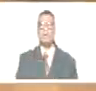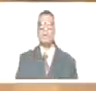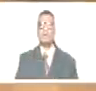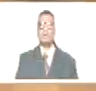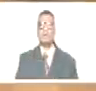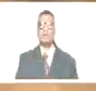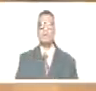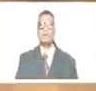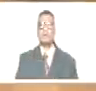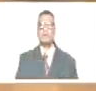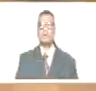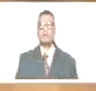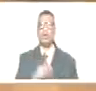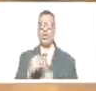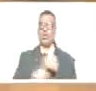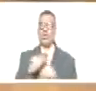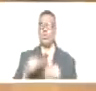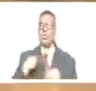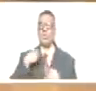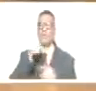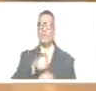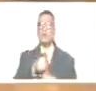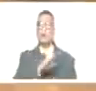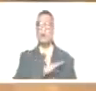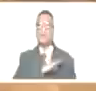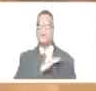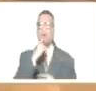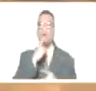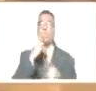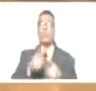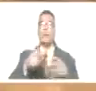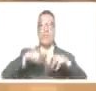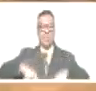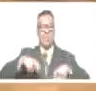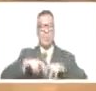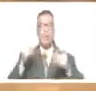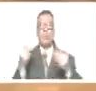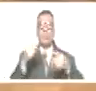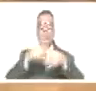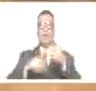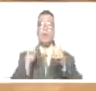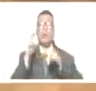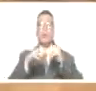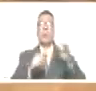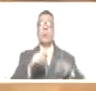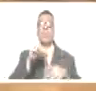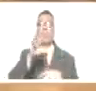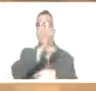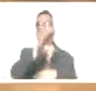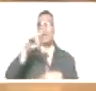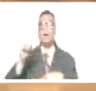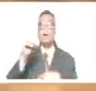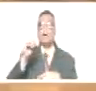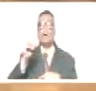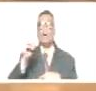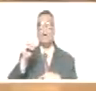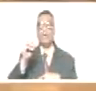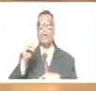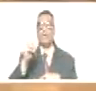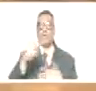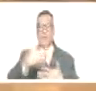¿Y cómo salía yo? Después que ahí me tiraban cualquier cantidad de cosas, como con 50 carpetas los diputados que me interpelaban.